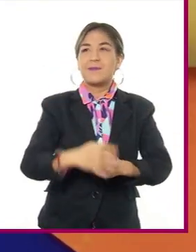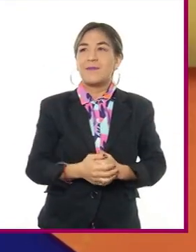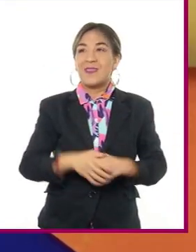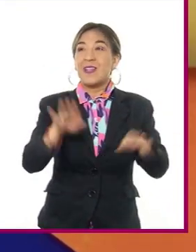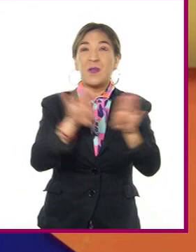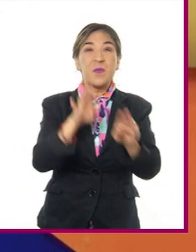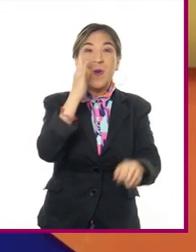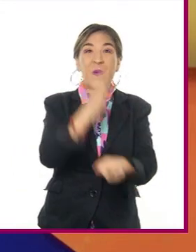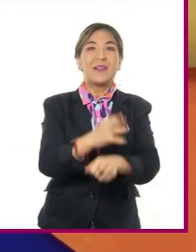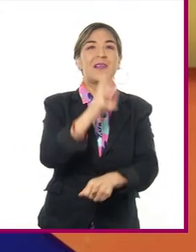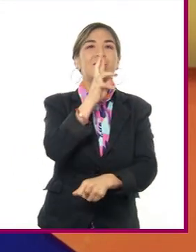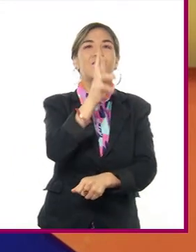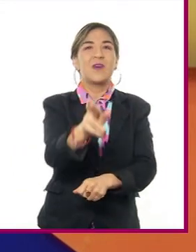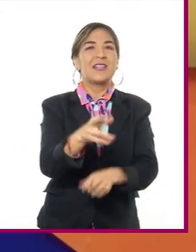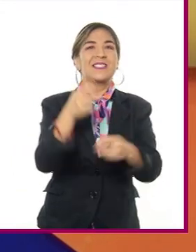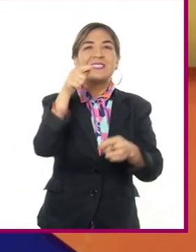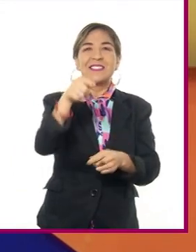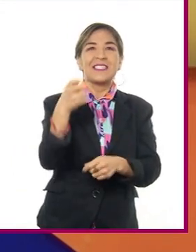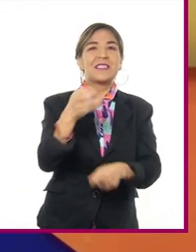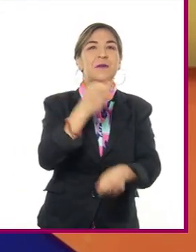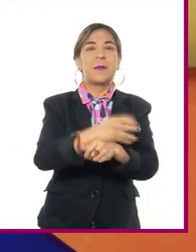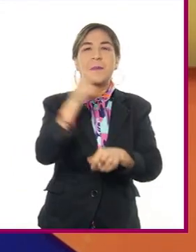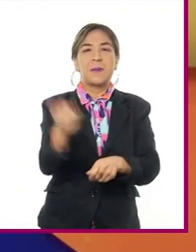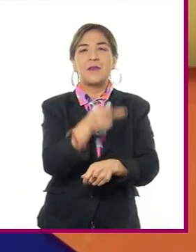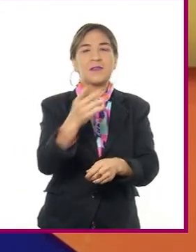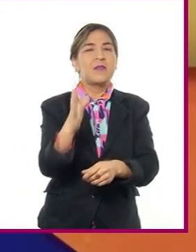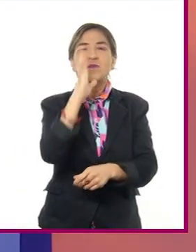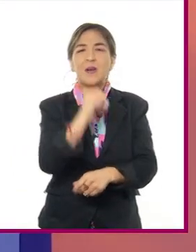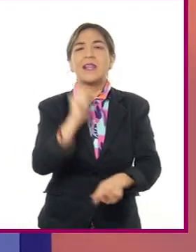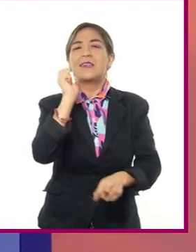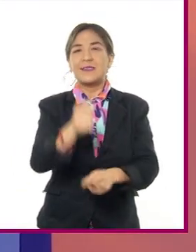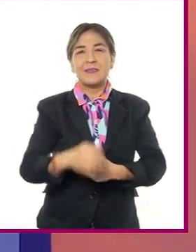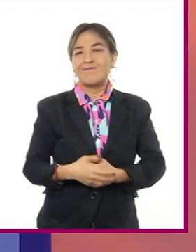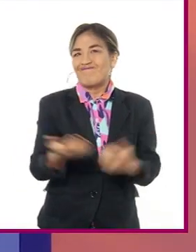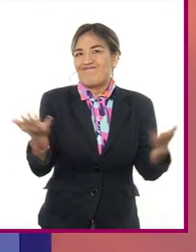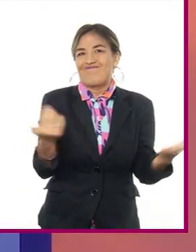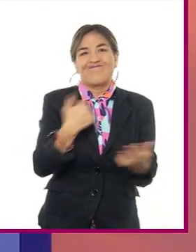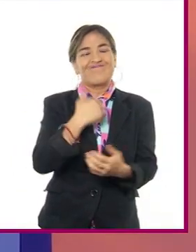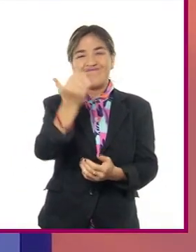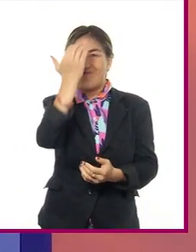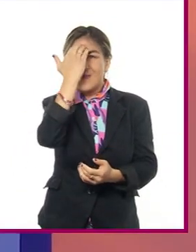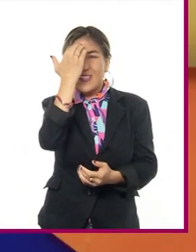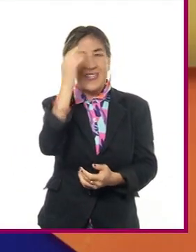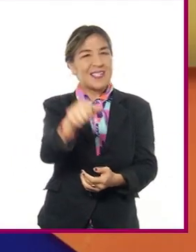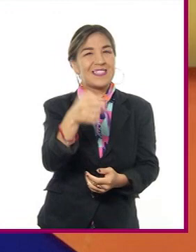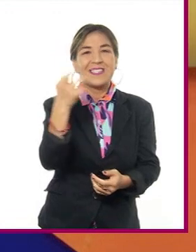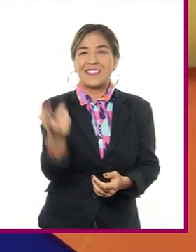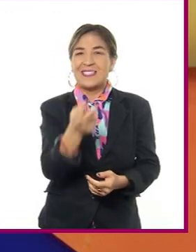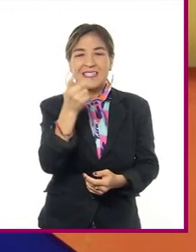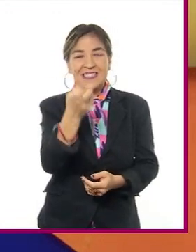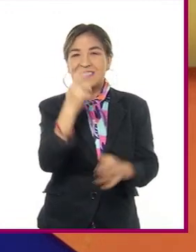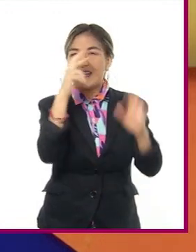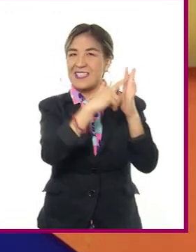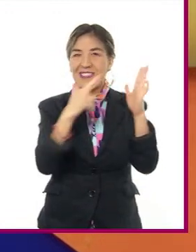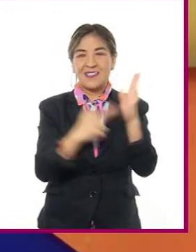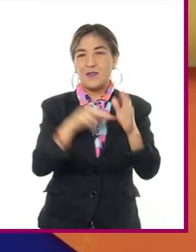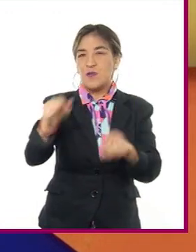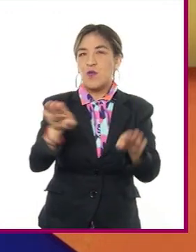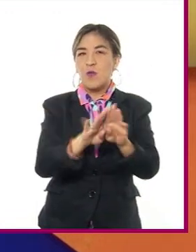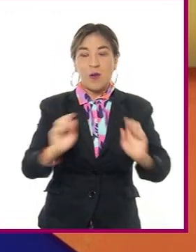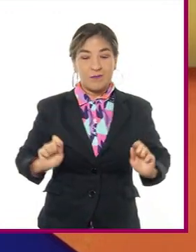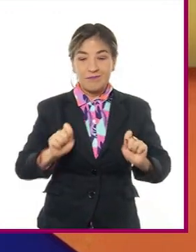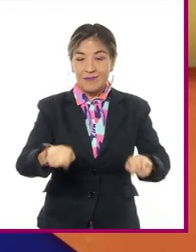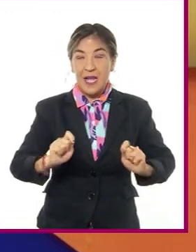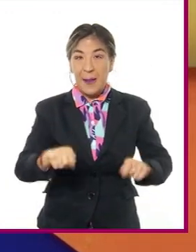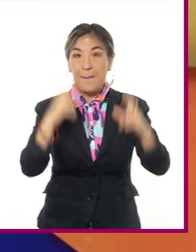dar respuestas a tus preguntas porque, igual que tú, desconozco las reglas de esta modalidad